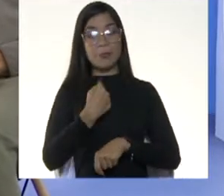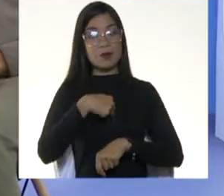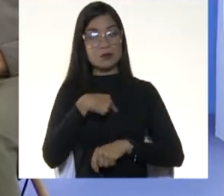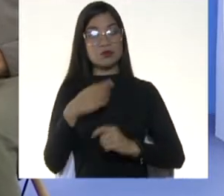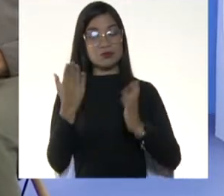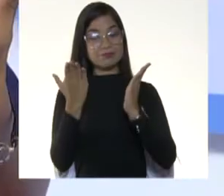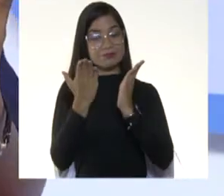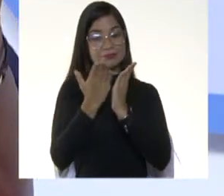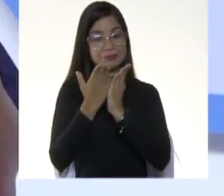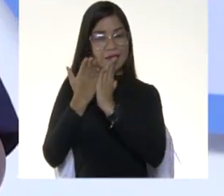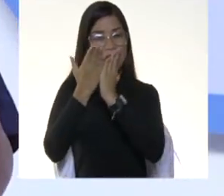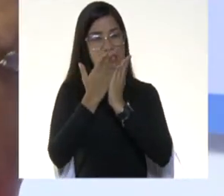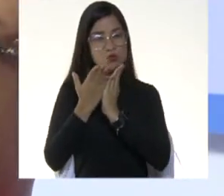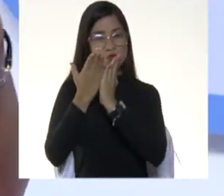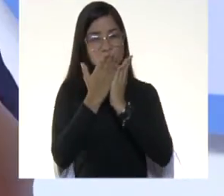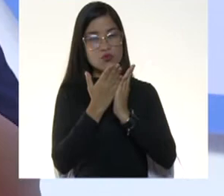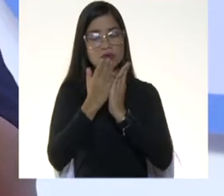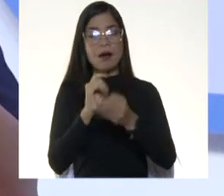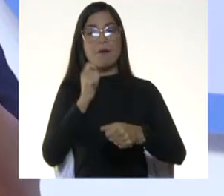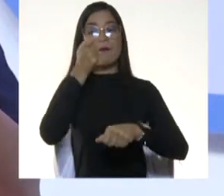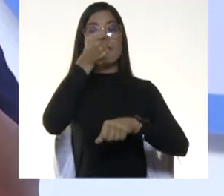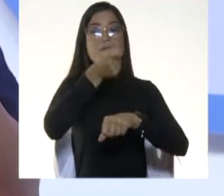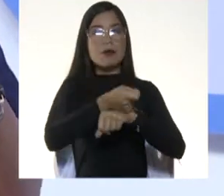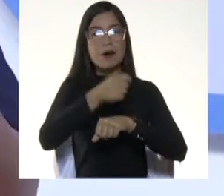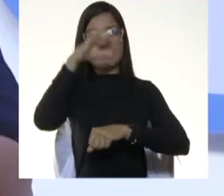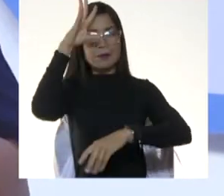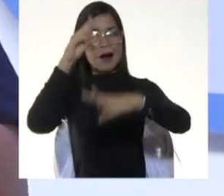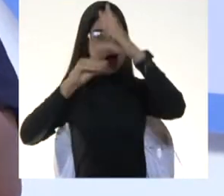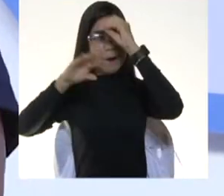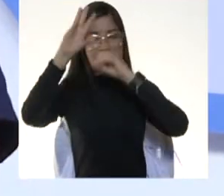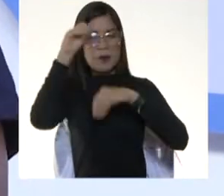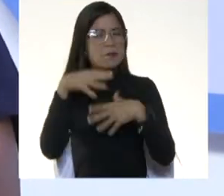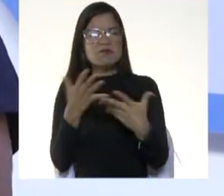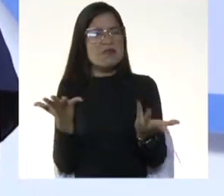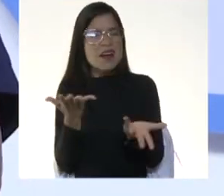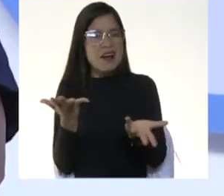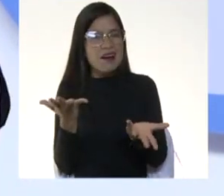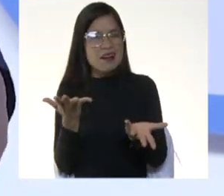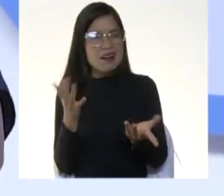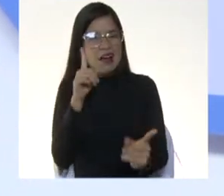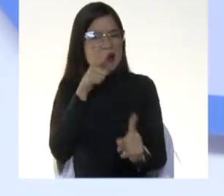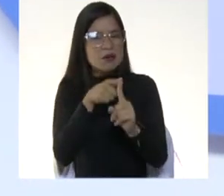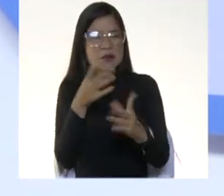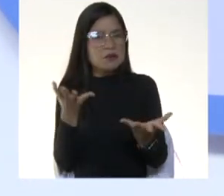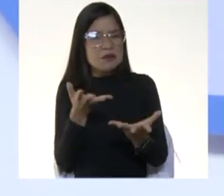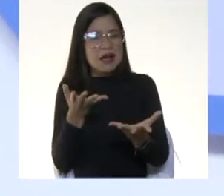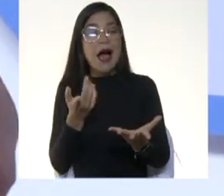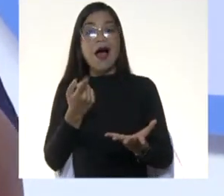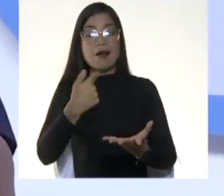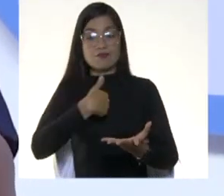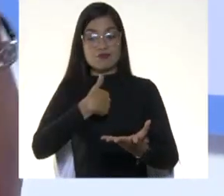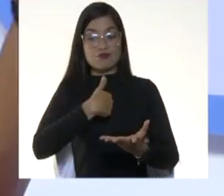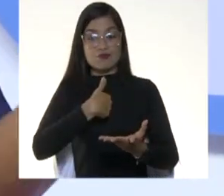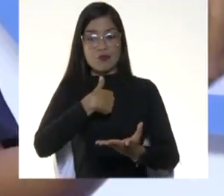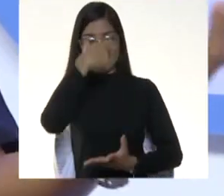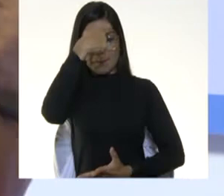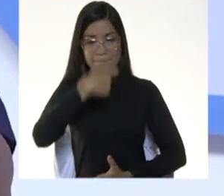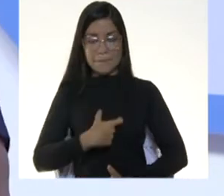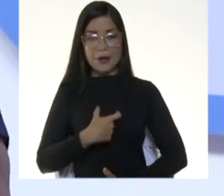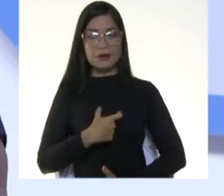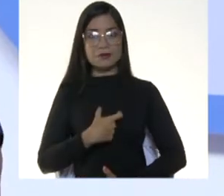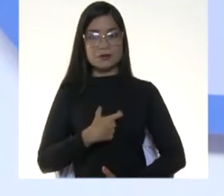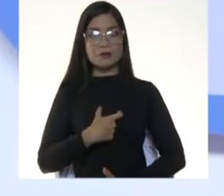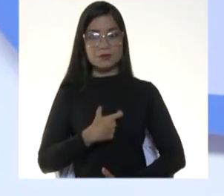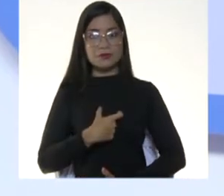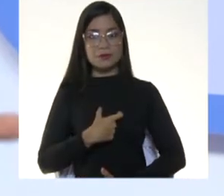profesión que yo estoy adquiriendo, ese aprendizaje que yo estoy teniendo, es para yo formarme para ser un ciudadano en mi caso, en el caso del